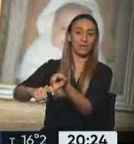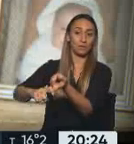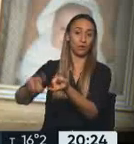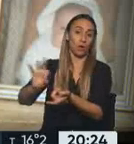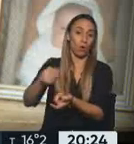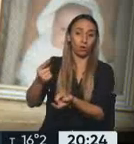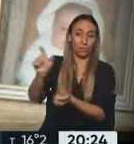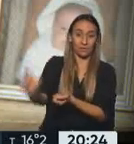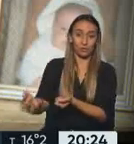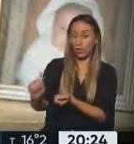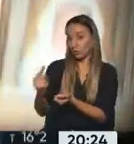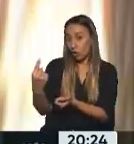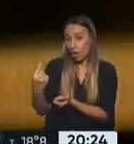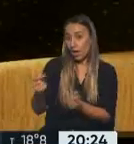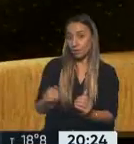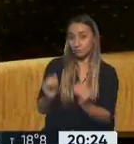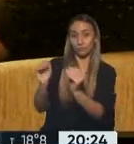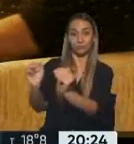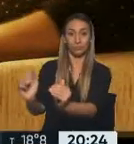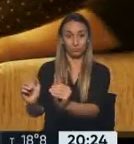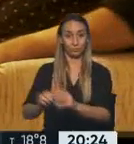o otra persona sola.